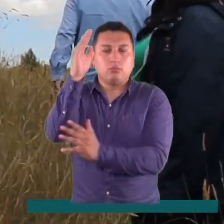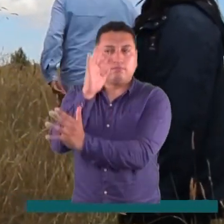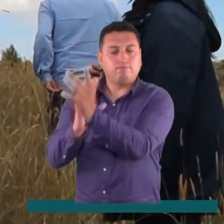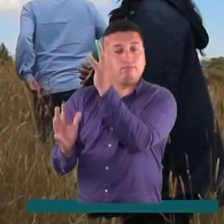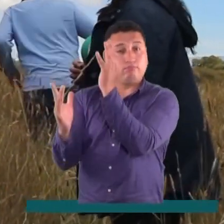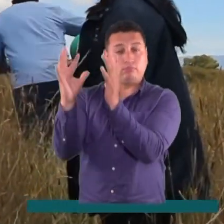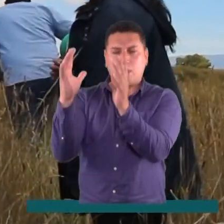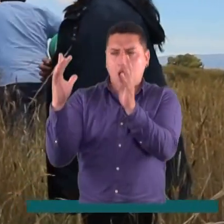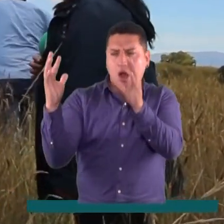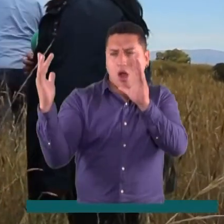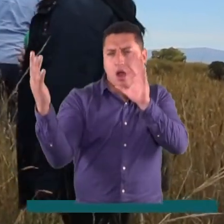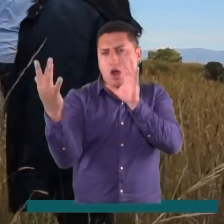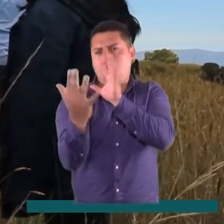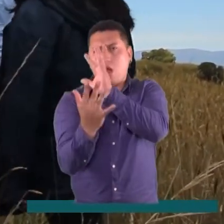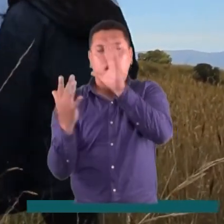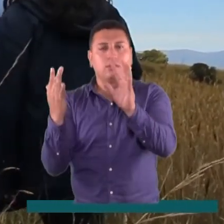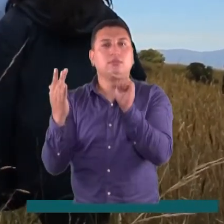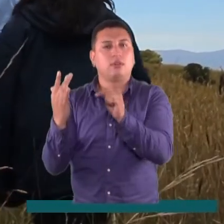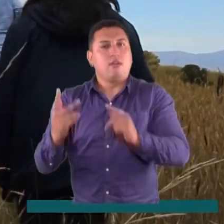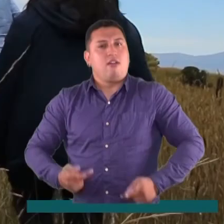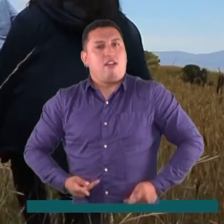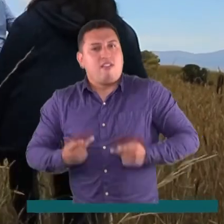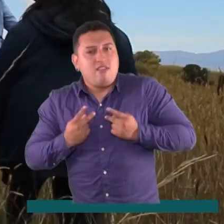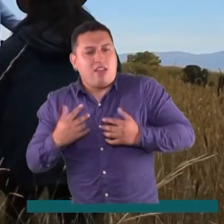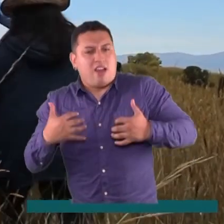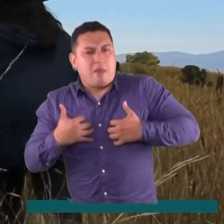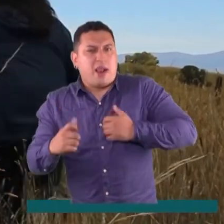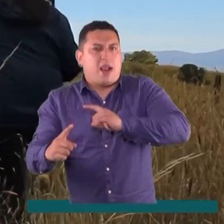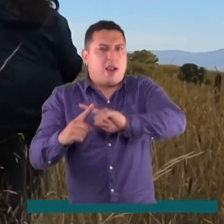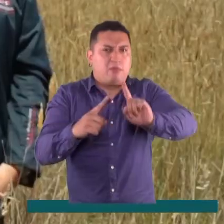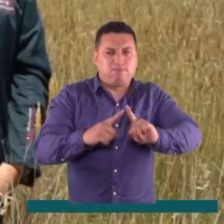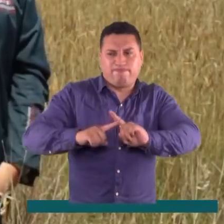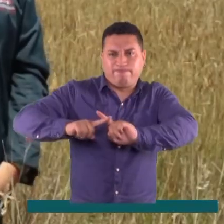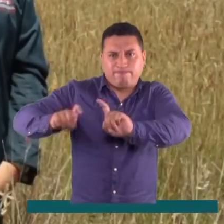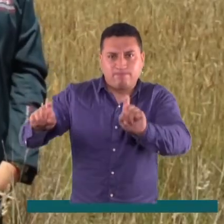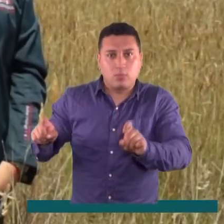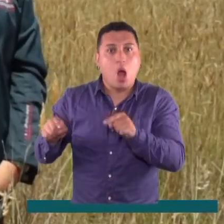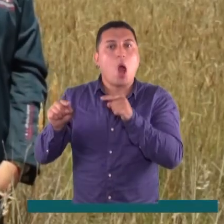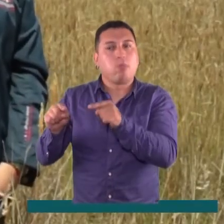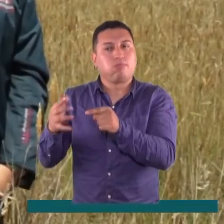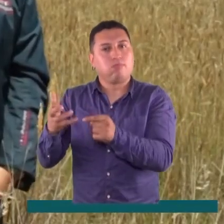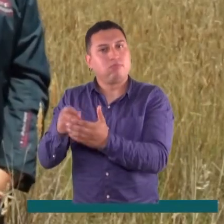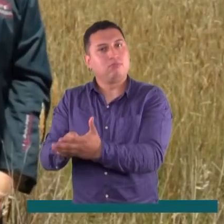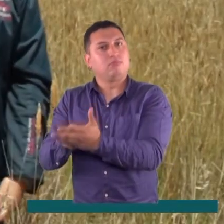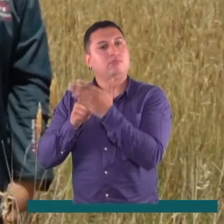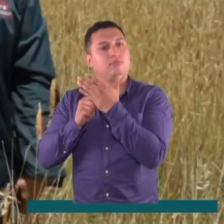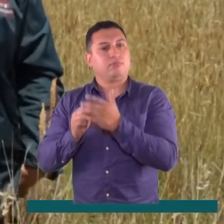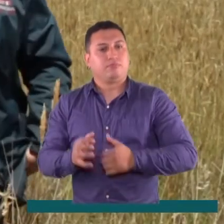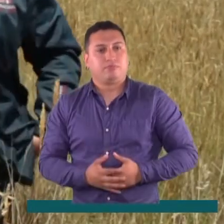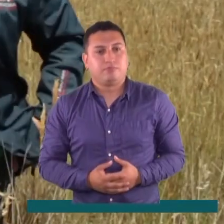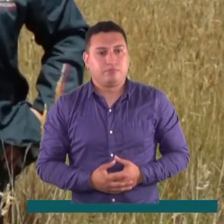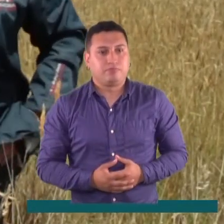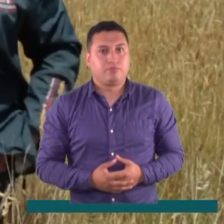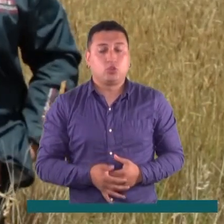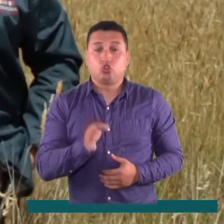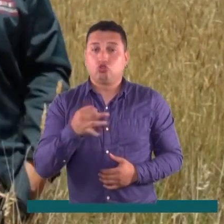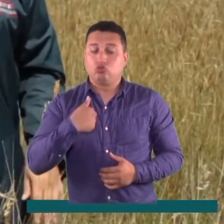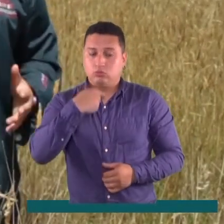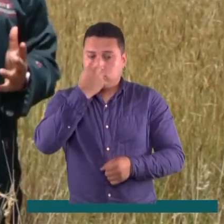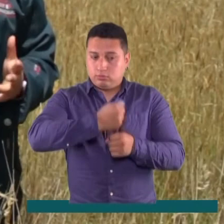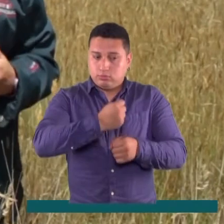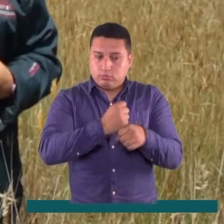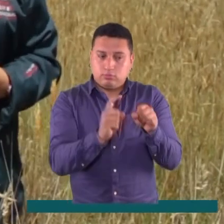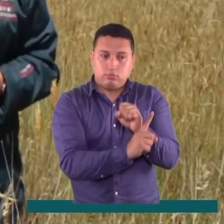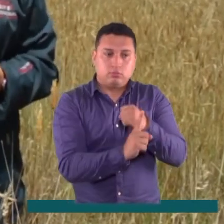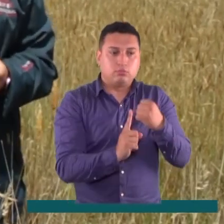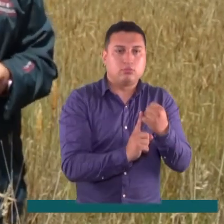en un futuro, un bosque lleno de vida y diversidad. Desde que conocí el proyecto, me enamoré. Siempre he